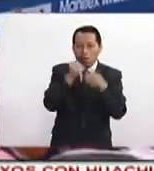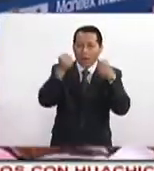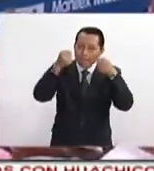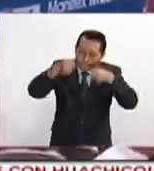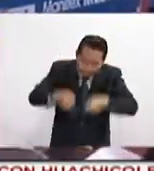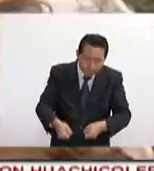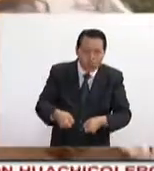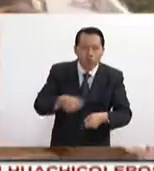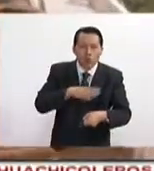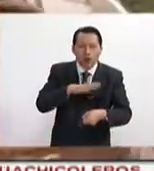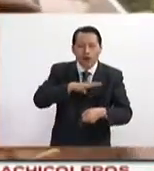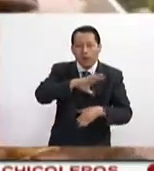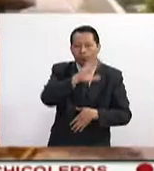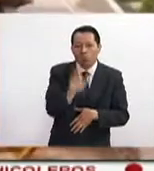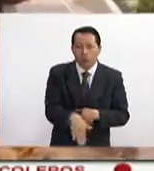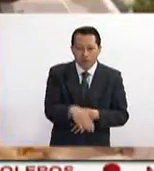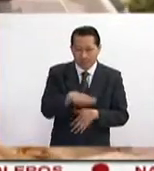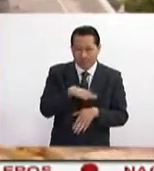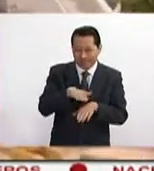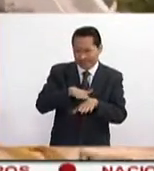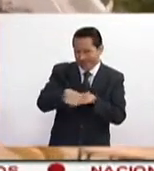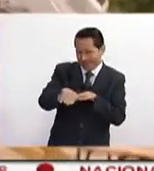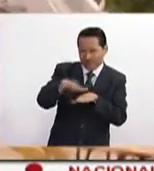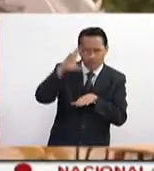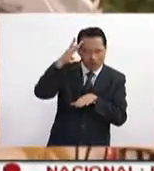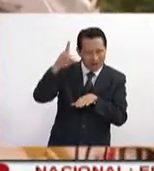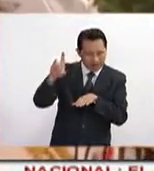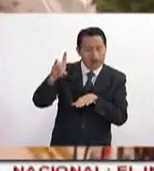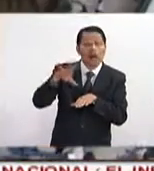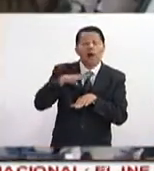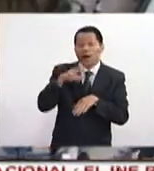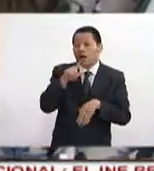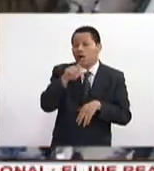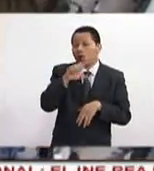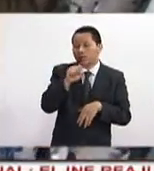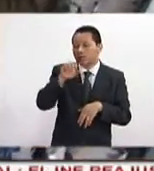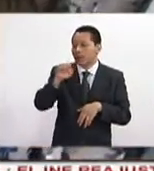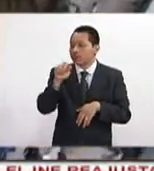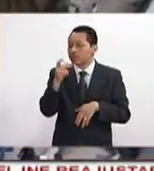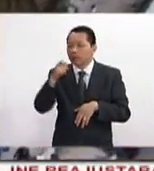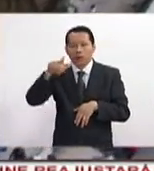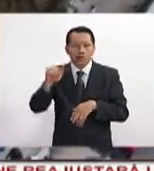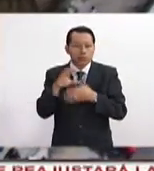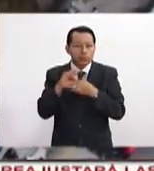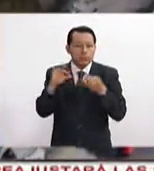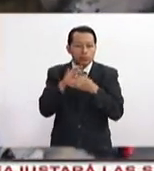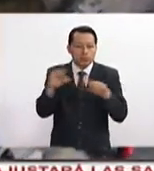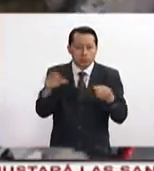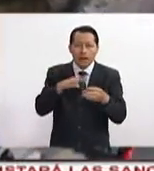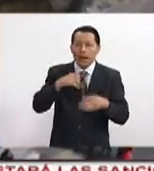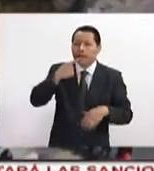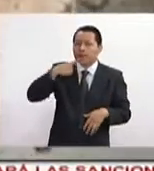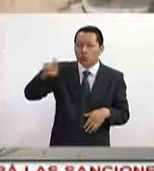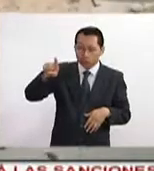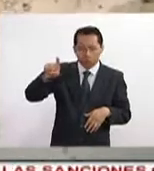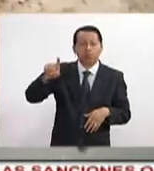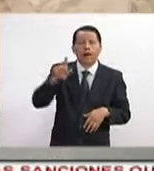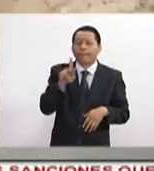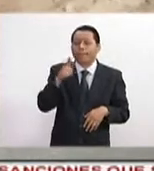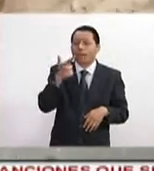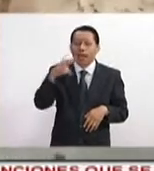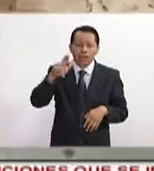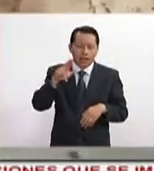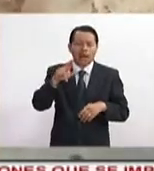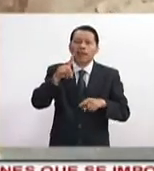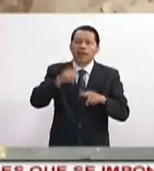un socavón en el Paso Express, ahí en Cuernavaca. Ruiz Esparza adelantó que se presentará una denuncia ante la PGR